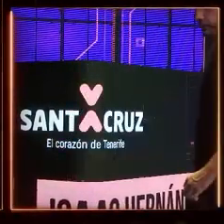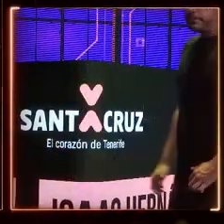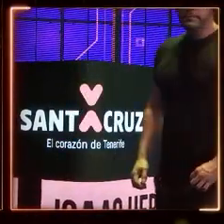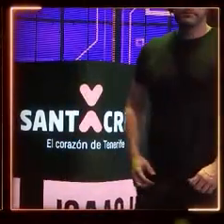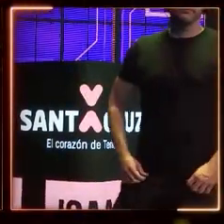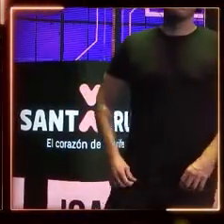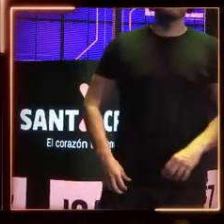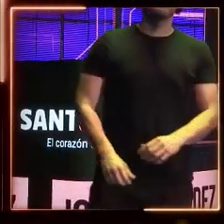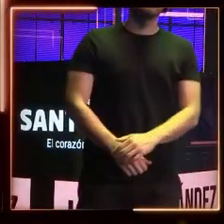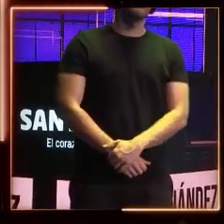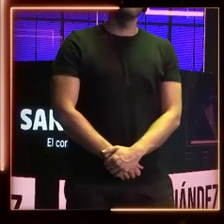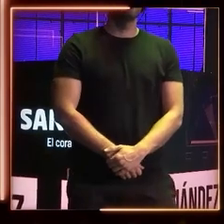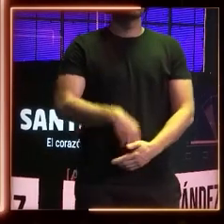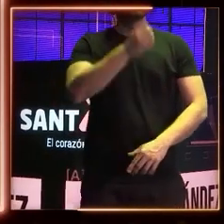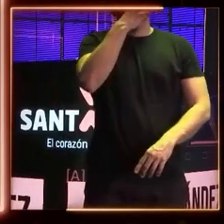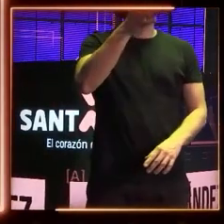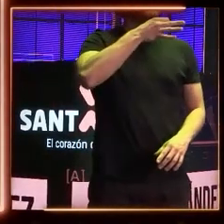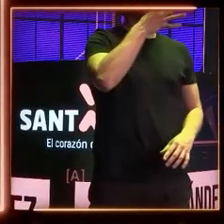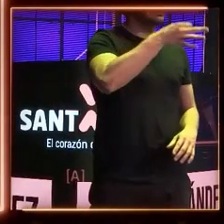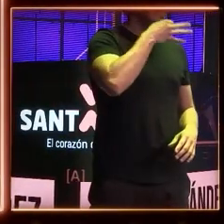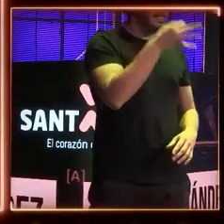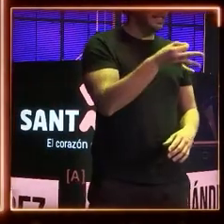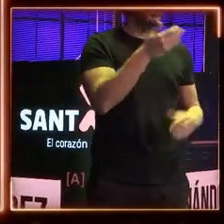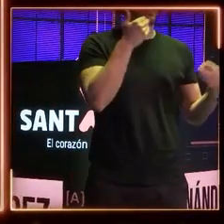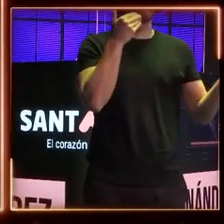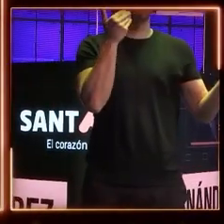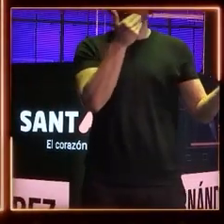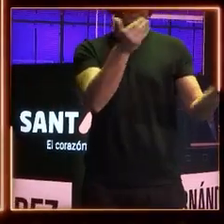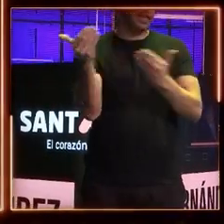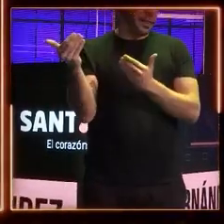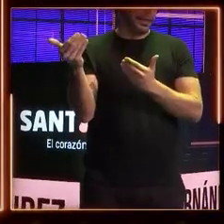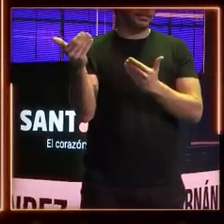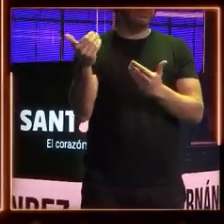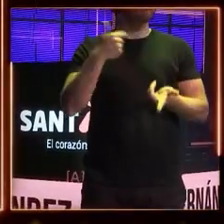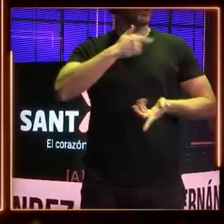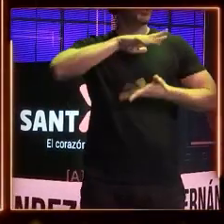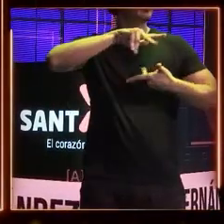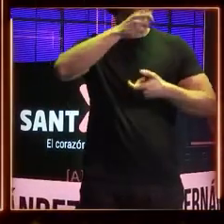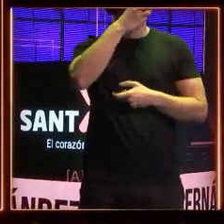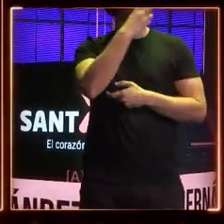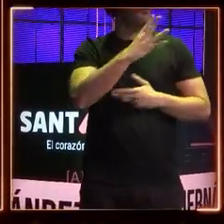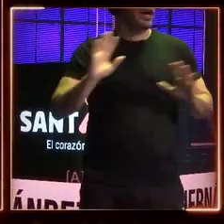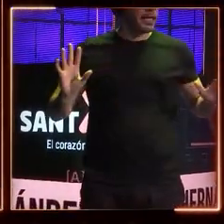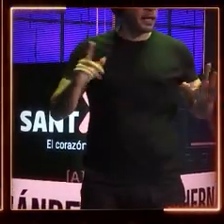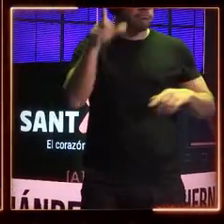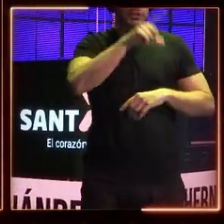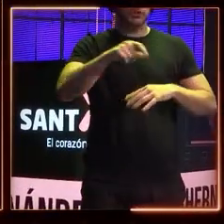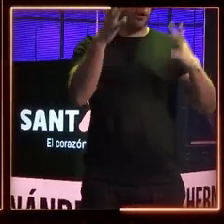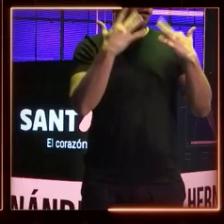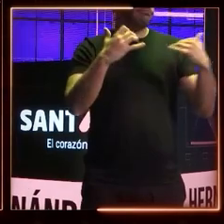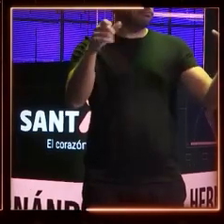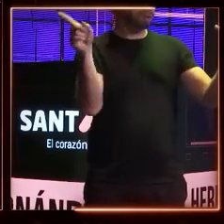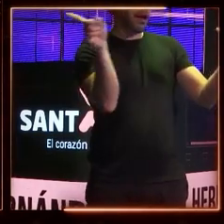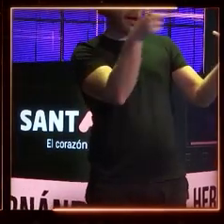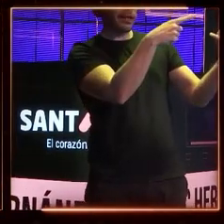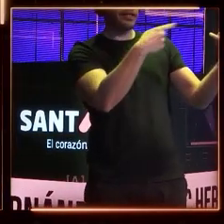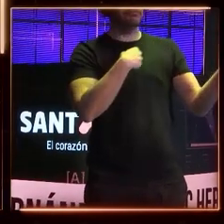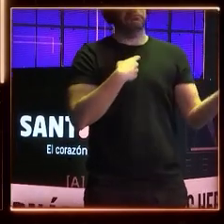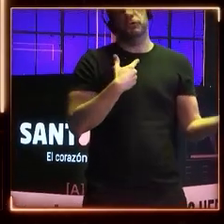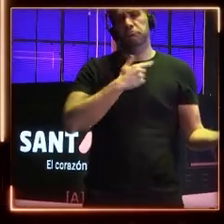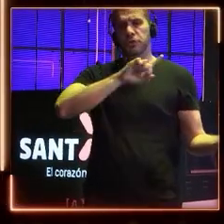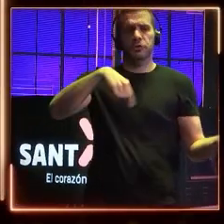Hernández Buenas tardes Muchísimas gracias tengo buenas noticias todos los que estamos aquí somos doblemente